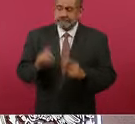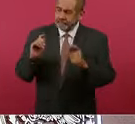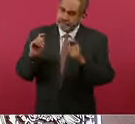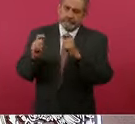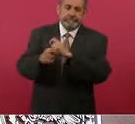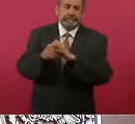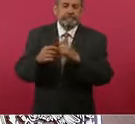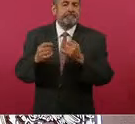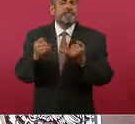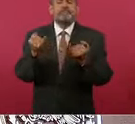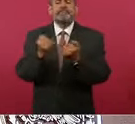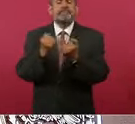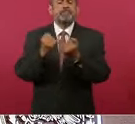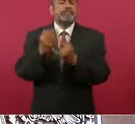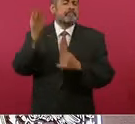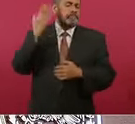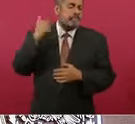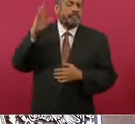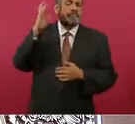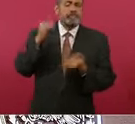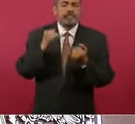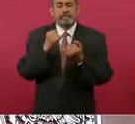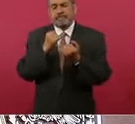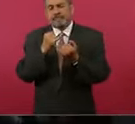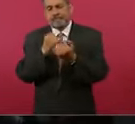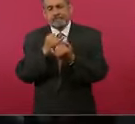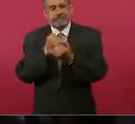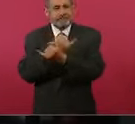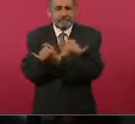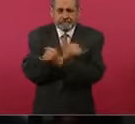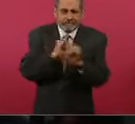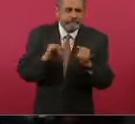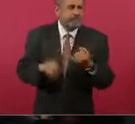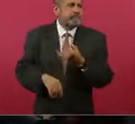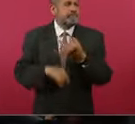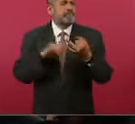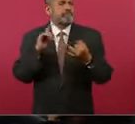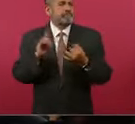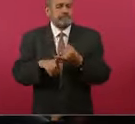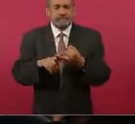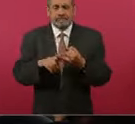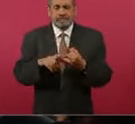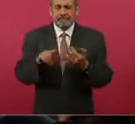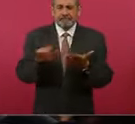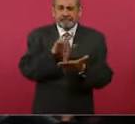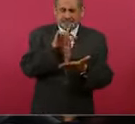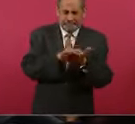transformación como lo fue la independencia, como lo fue la reforma, como lo fue la revolución,